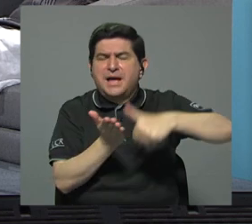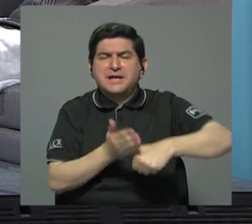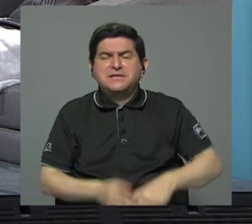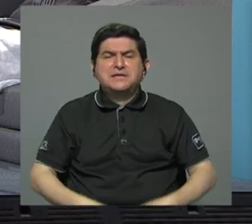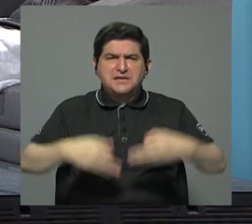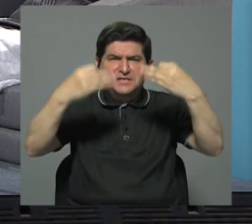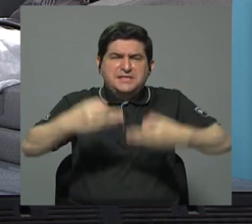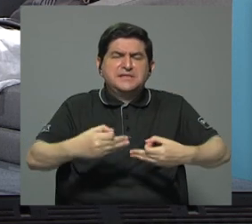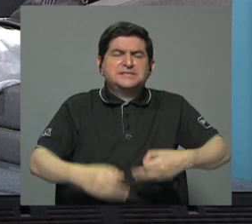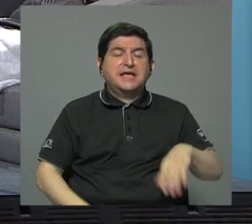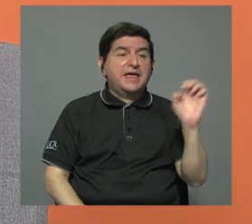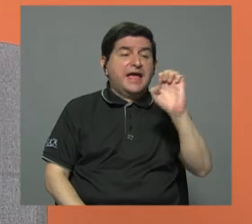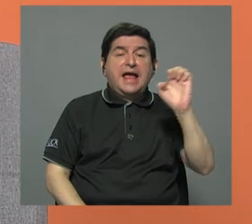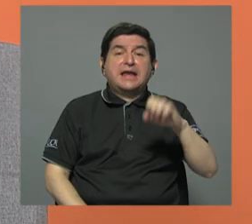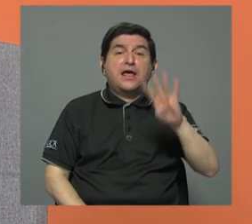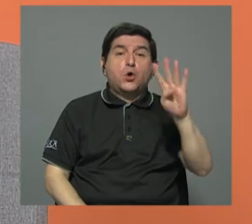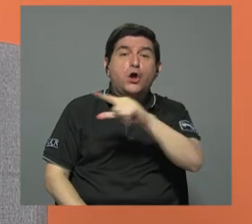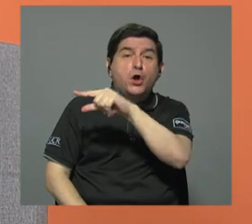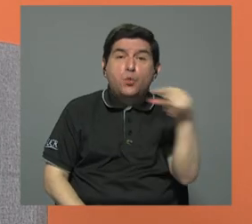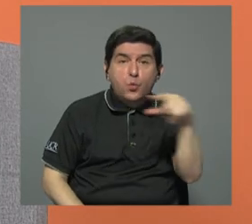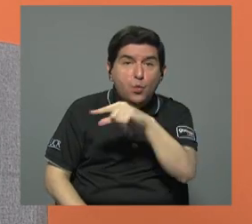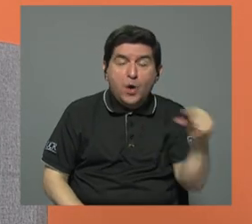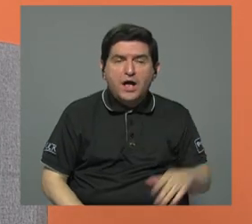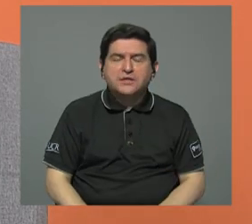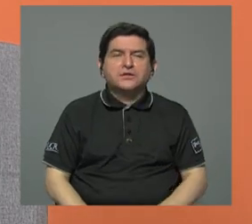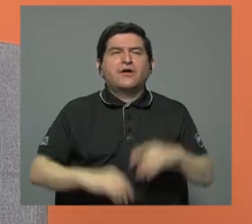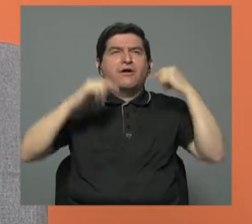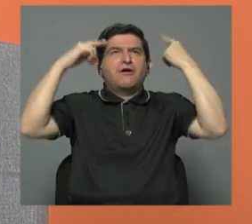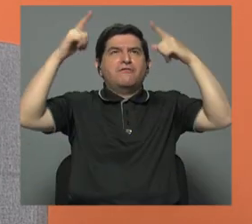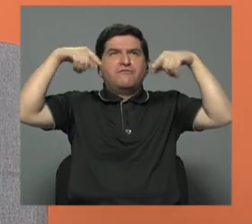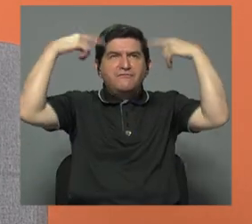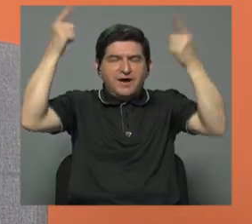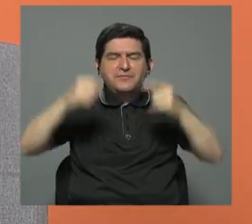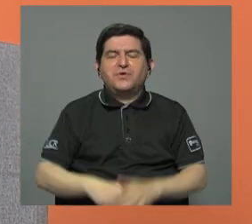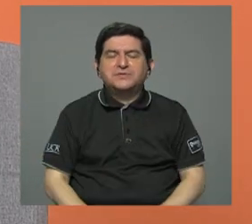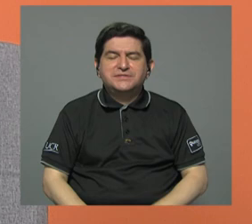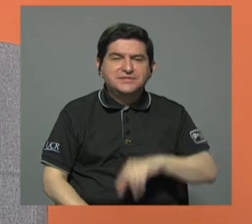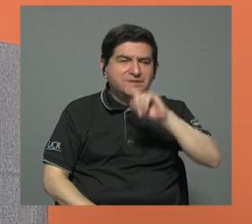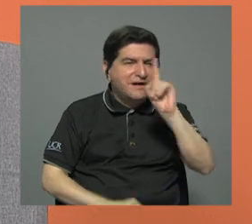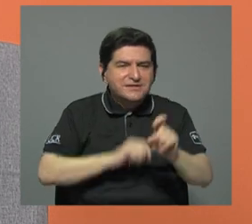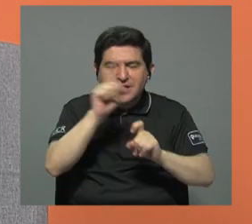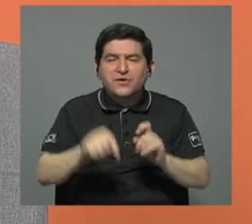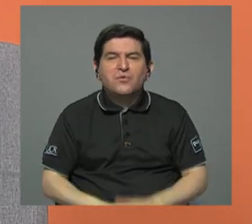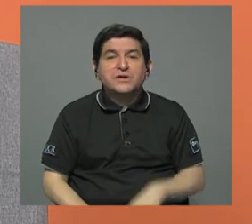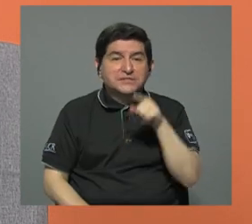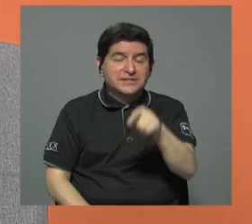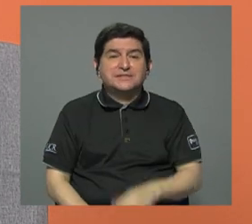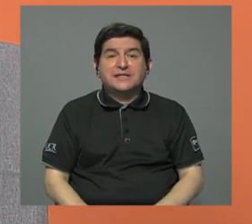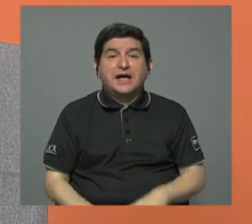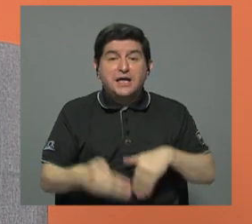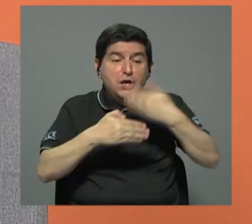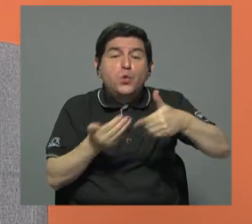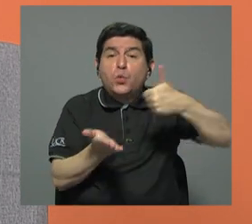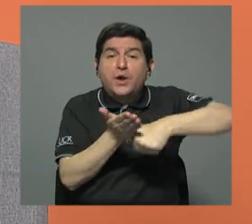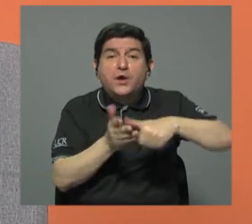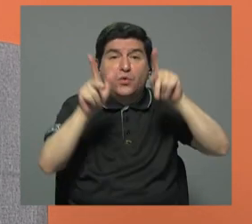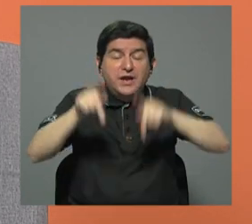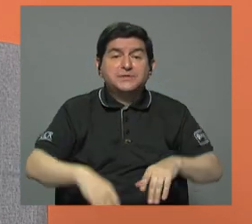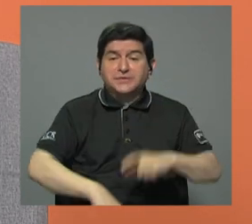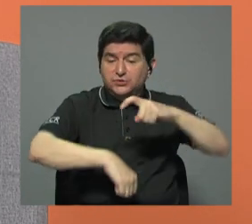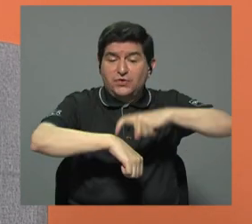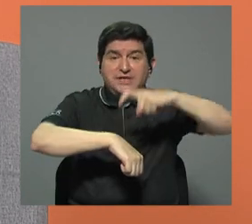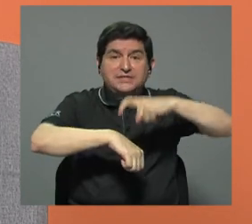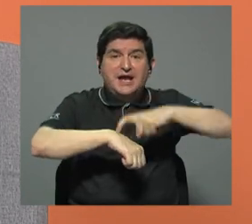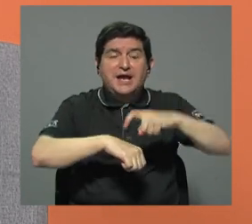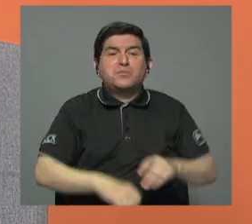enero, en 4 semanas. Las famosas encuestas de boca de urna, ¿verdad? Porque las personas están decidiendo casi que en el momento que tienen